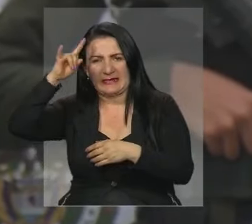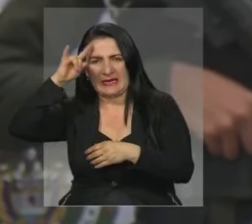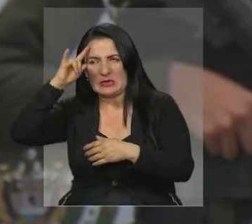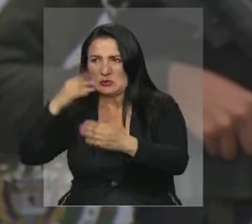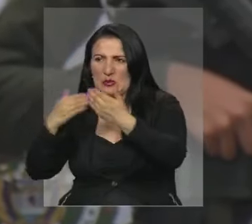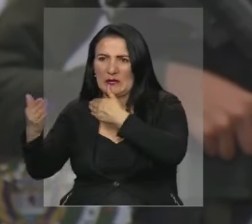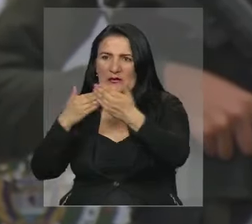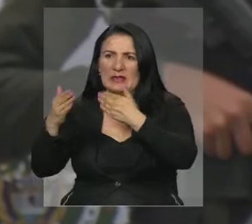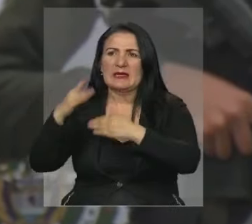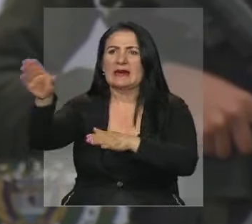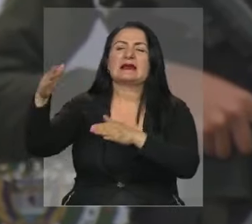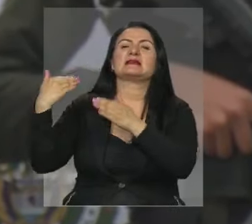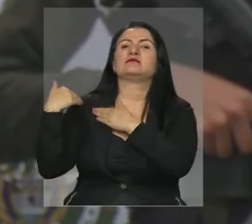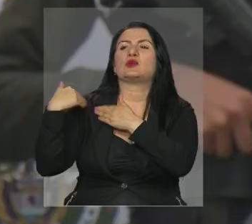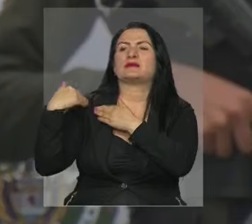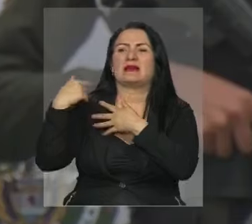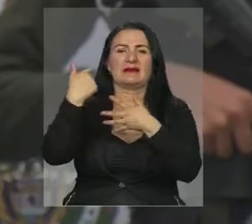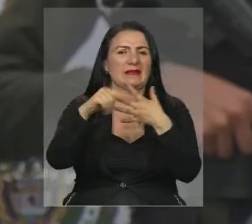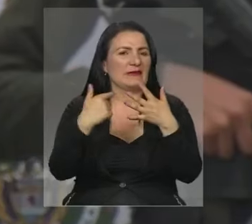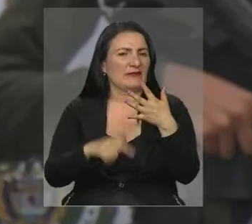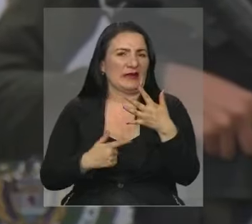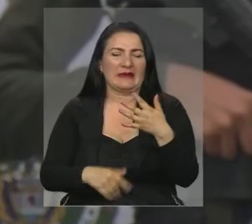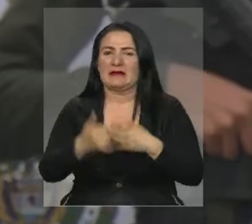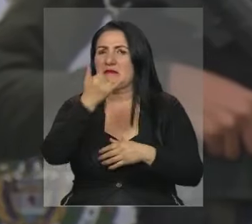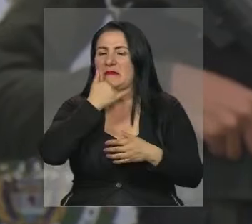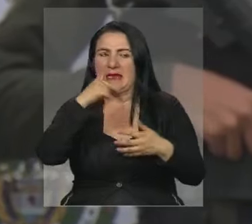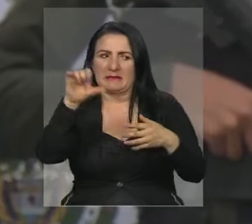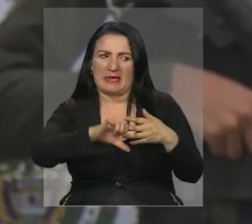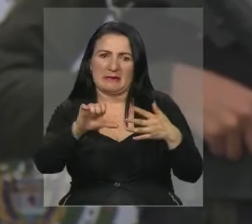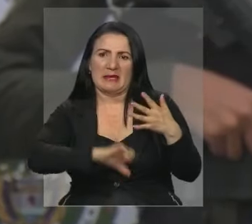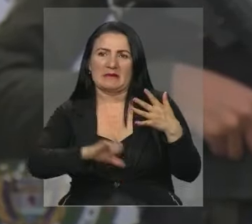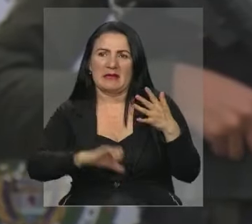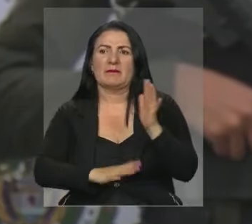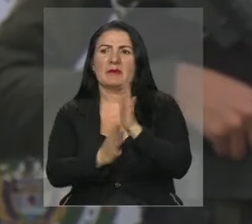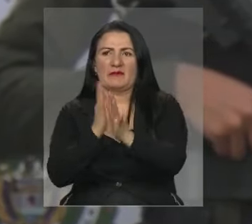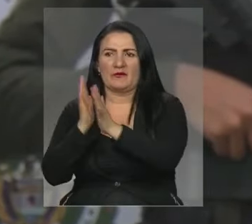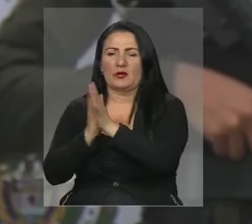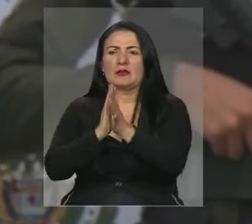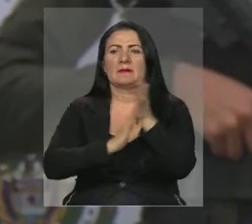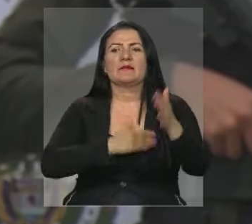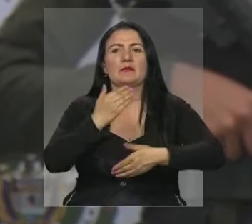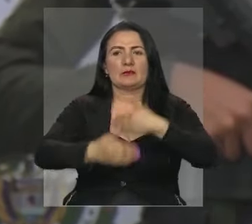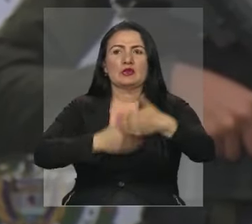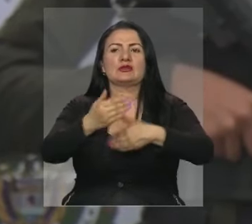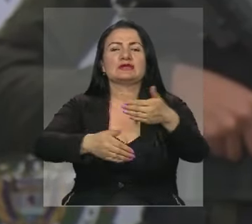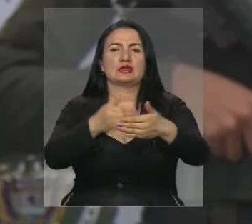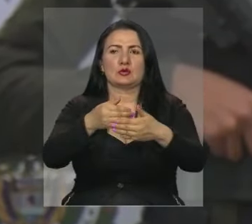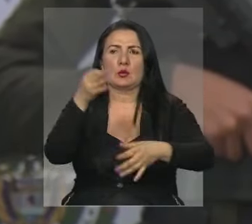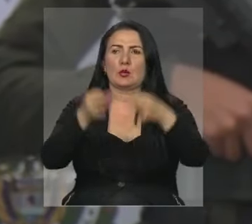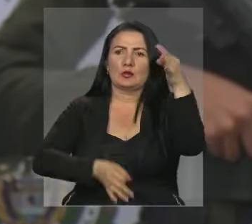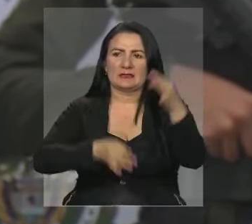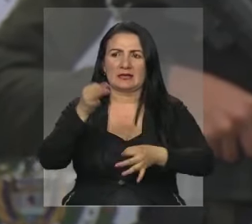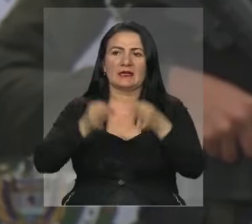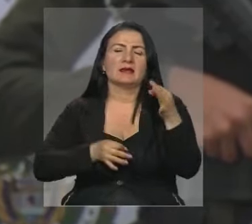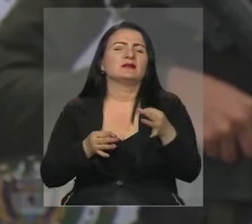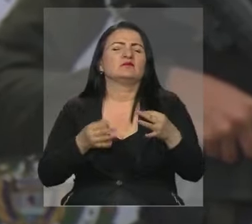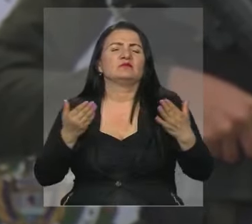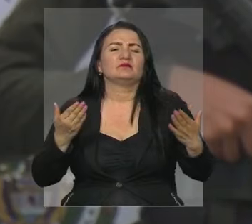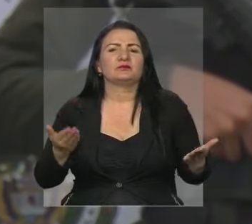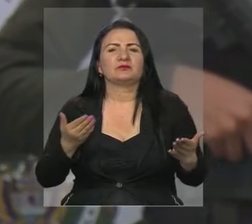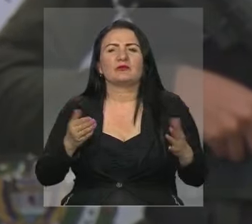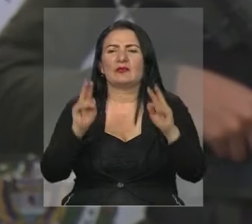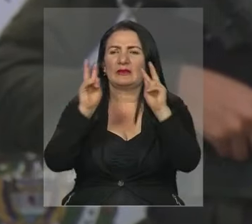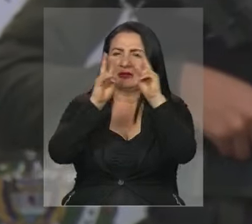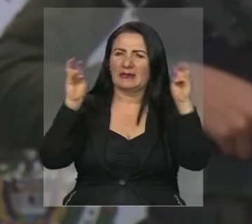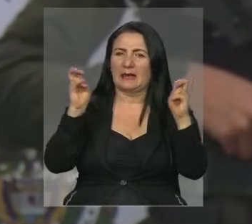y es el responsable de varios delitos, según las informaciones, y obviamente será proceso judicial que tienen que ver con